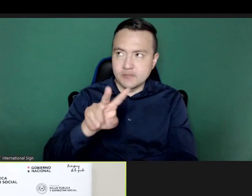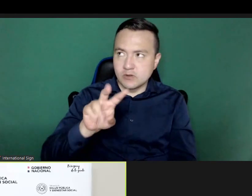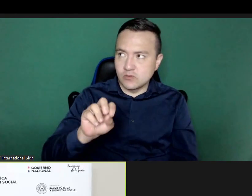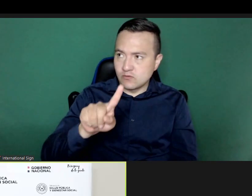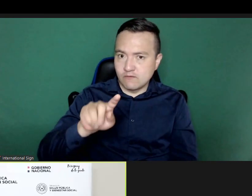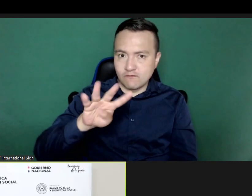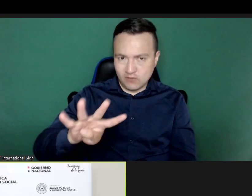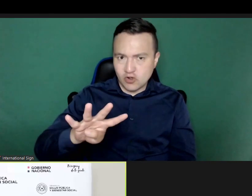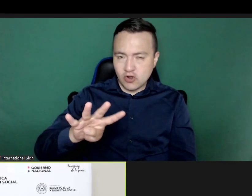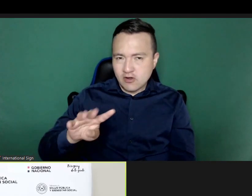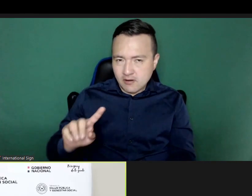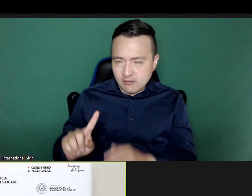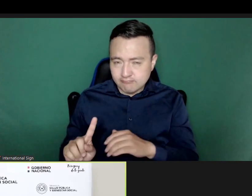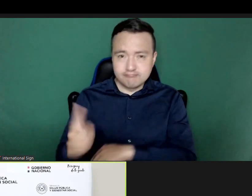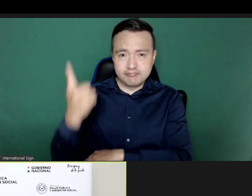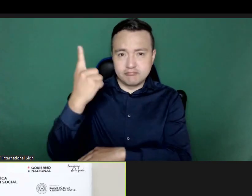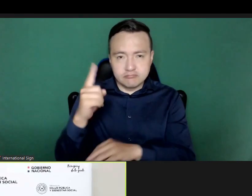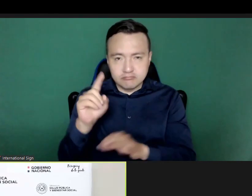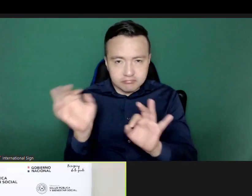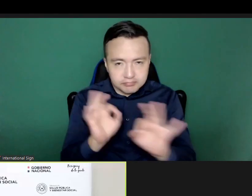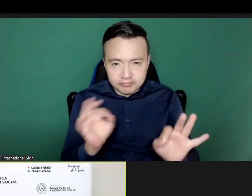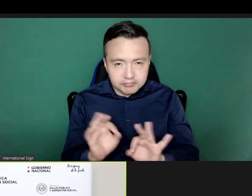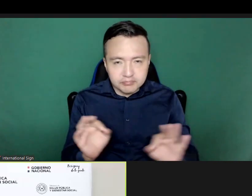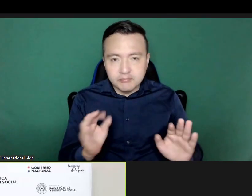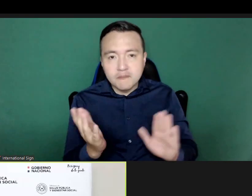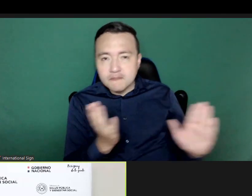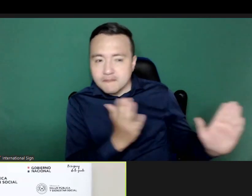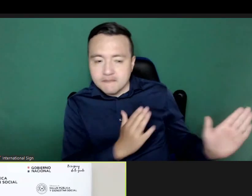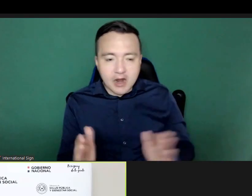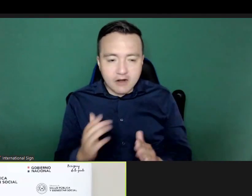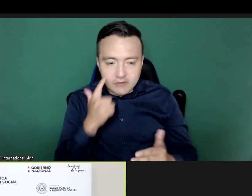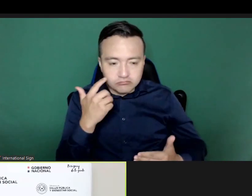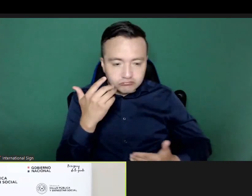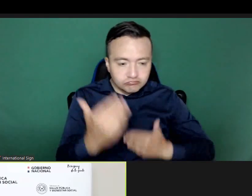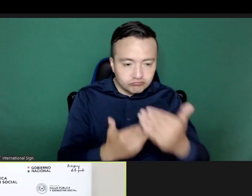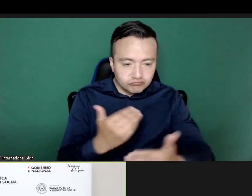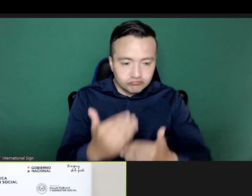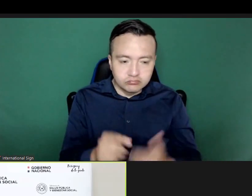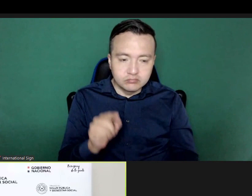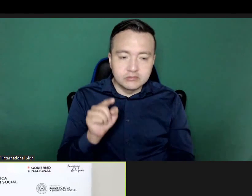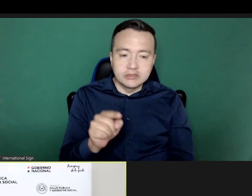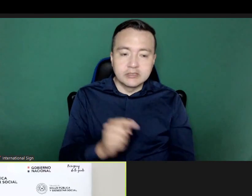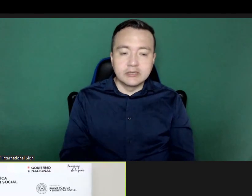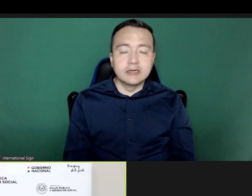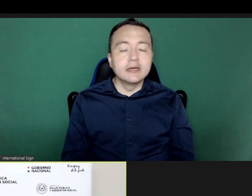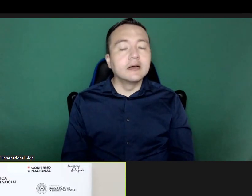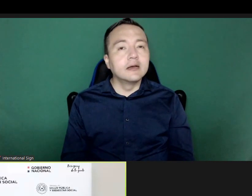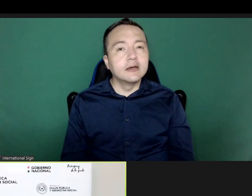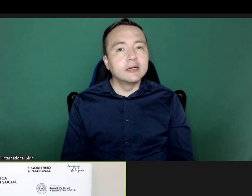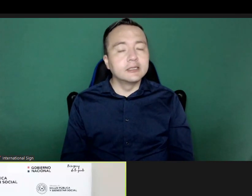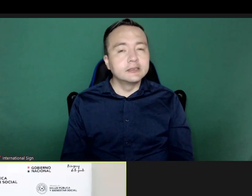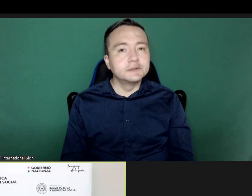planificación de control de las enfermedades crónicas. Pero la pandemia, por un momento,